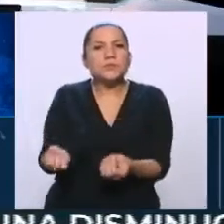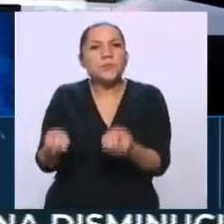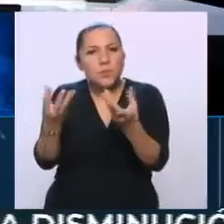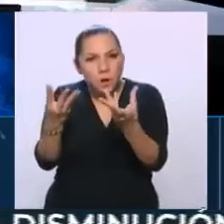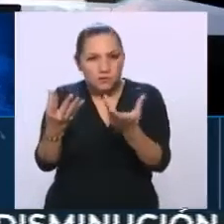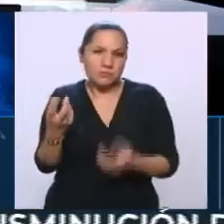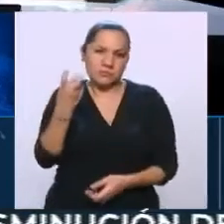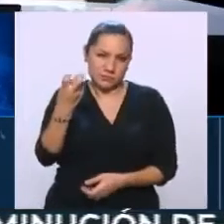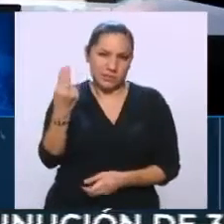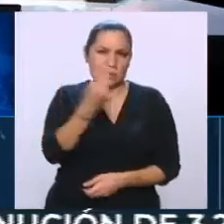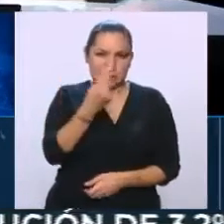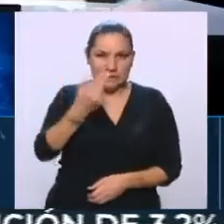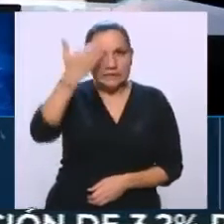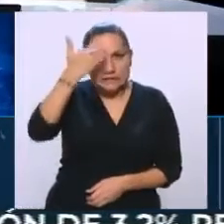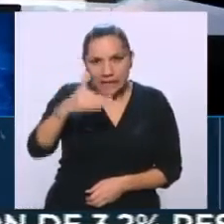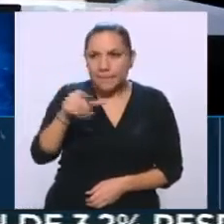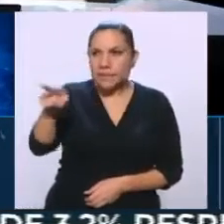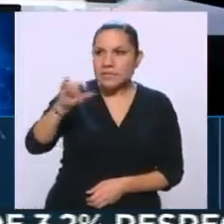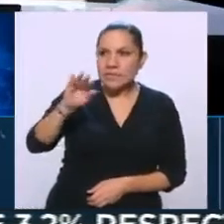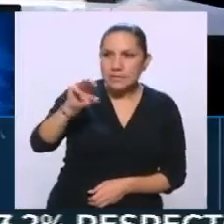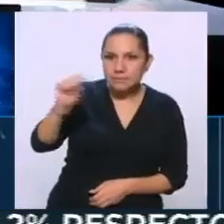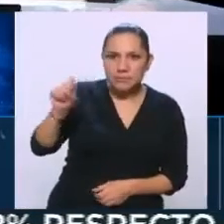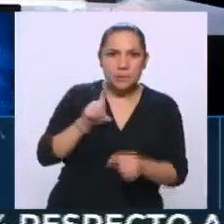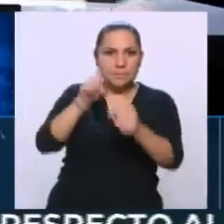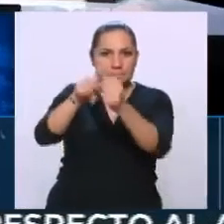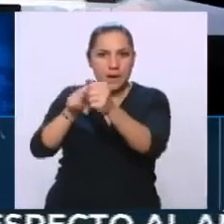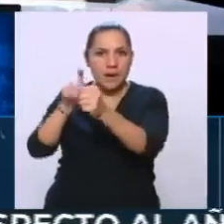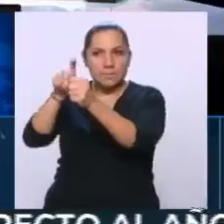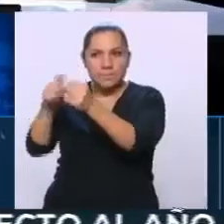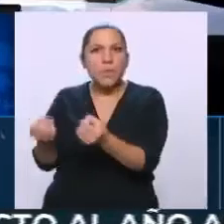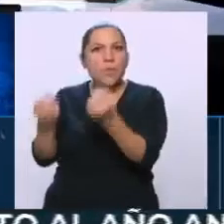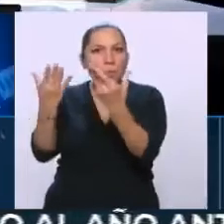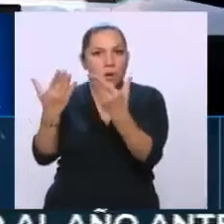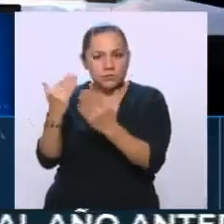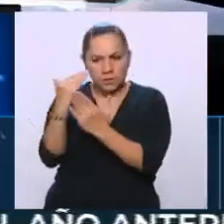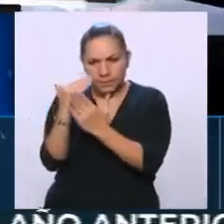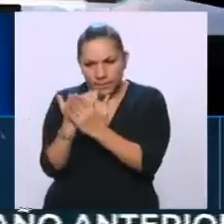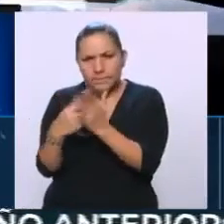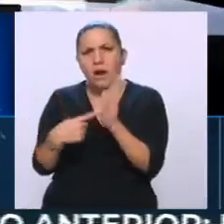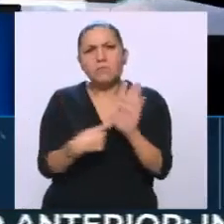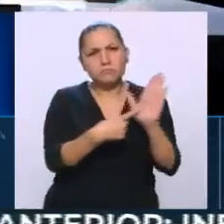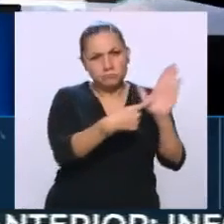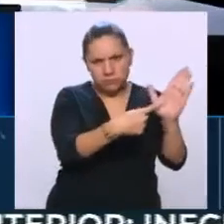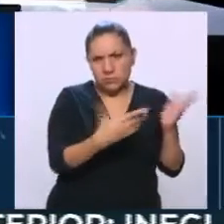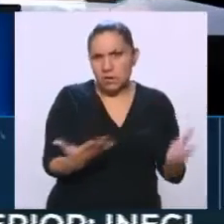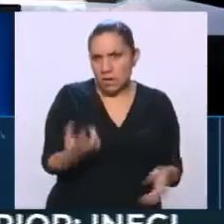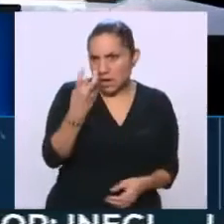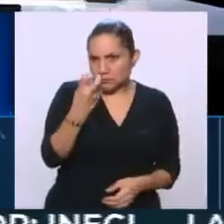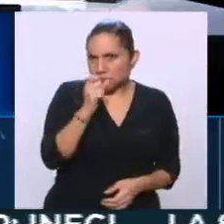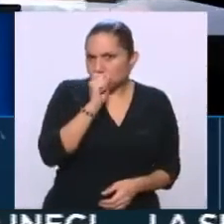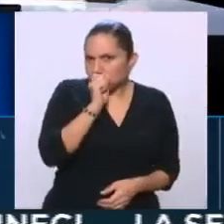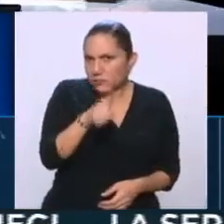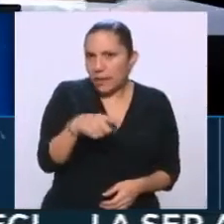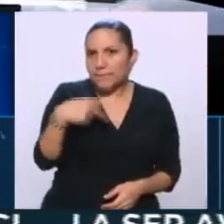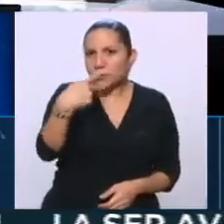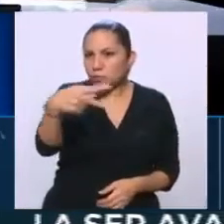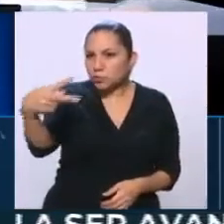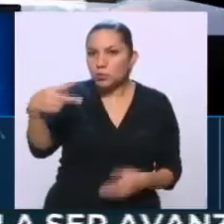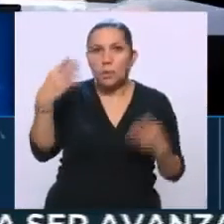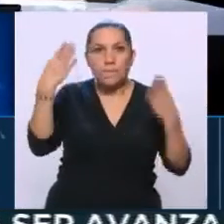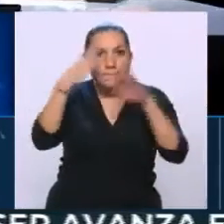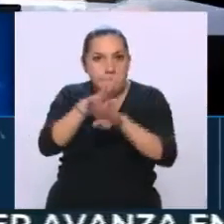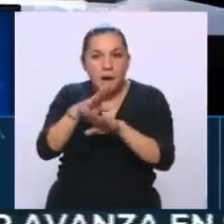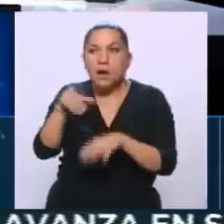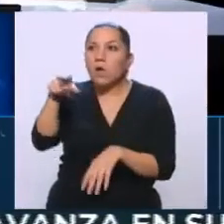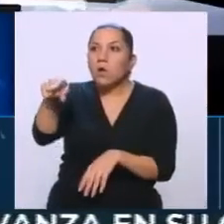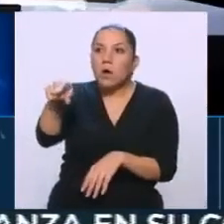Instituto Mexicano del Seguro Social, de una forma muy sencilla también. ¿Por qué no pedir estados financieros que coincidan con los flujos bancarios,